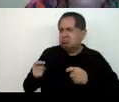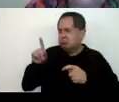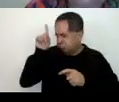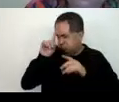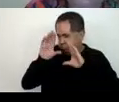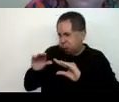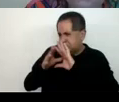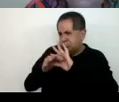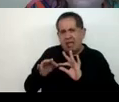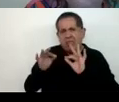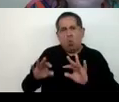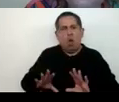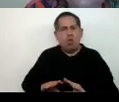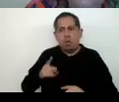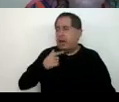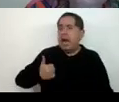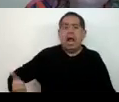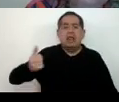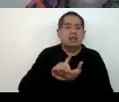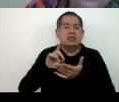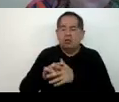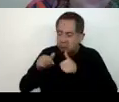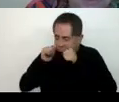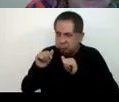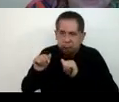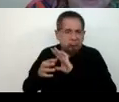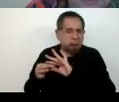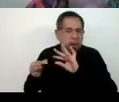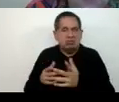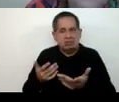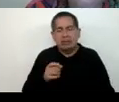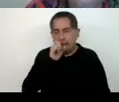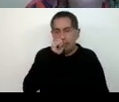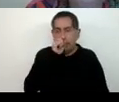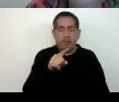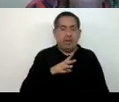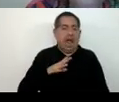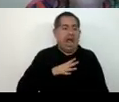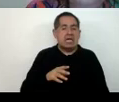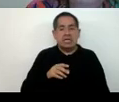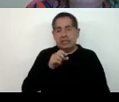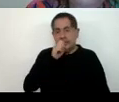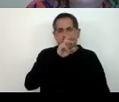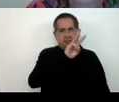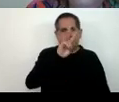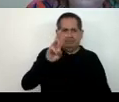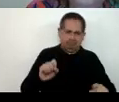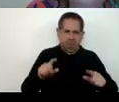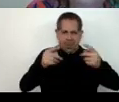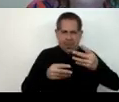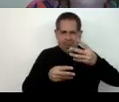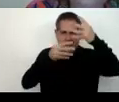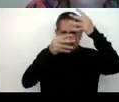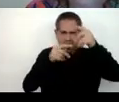didácticos adecuados para cada discapacidad. Y también tenemos una sección en esa página de